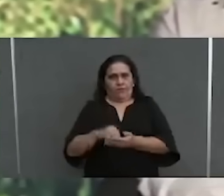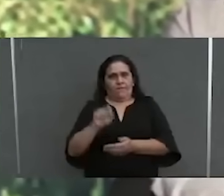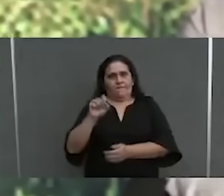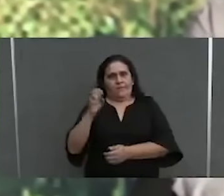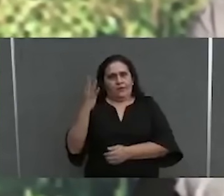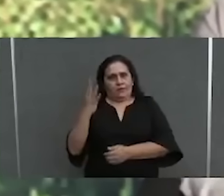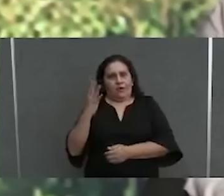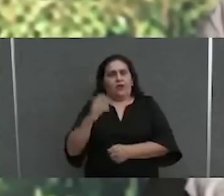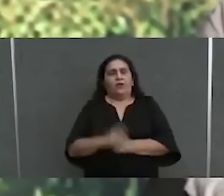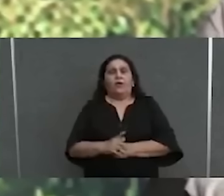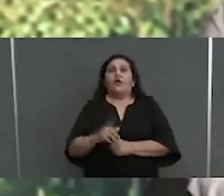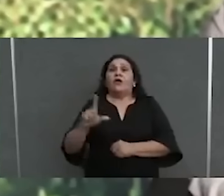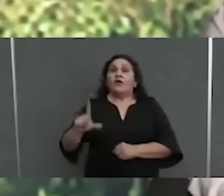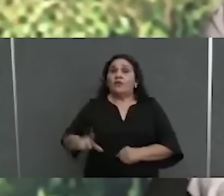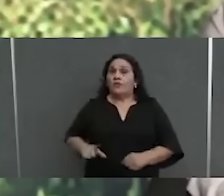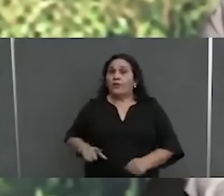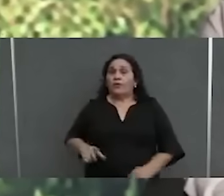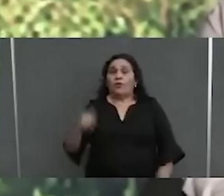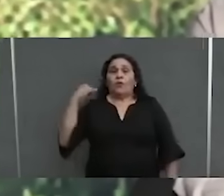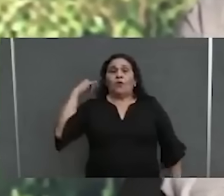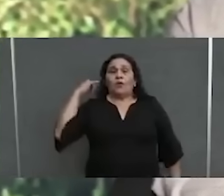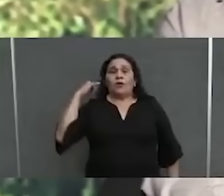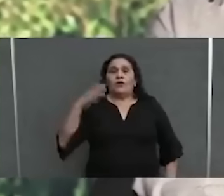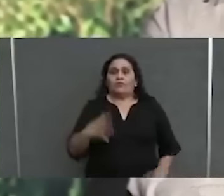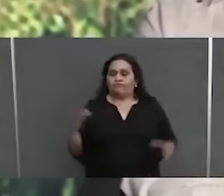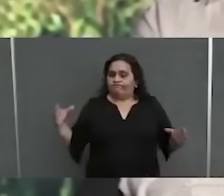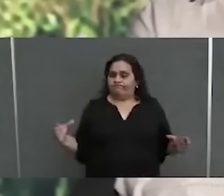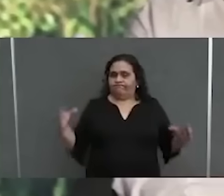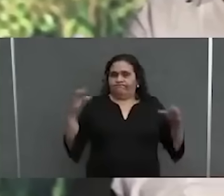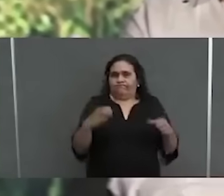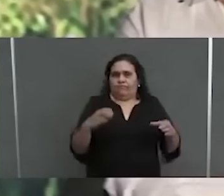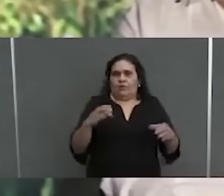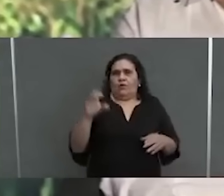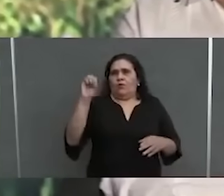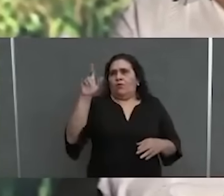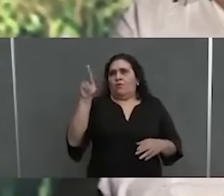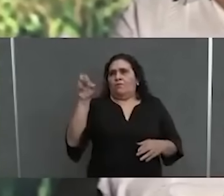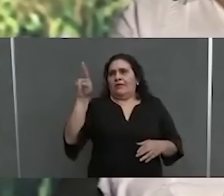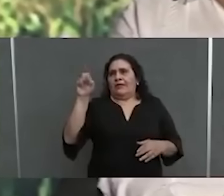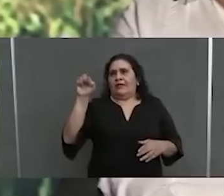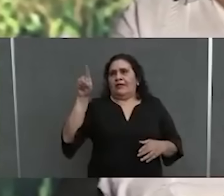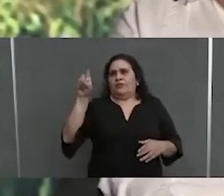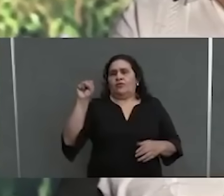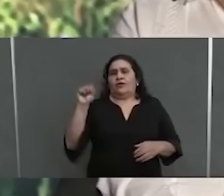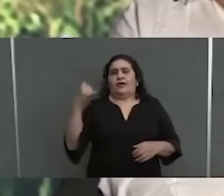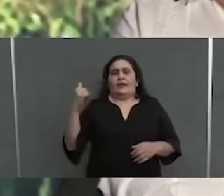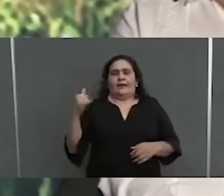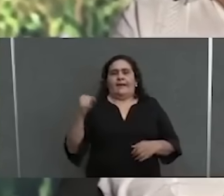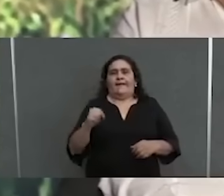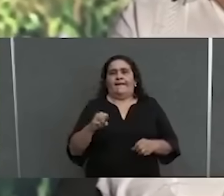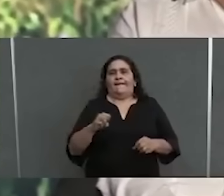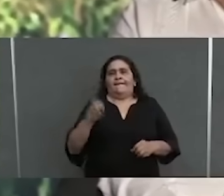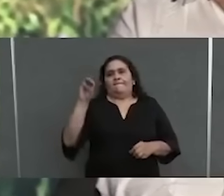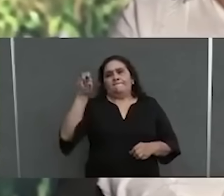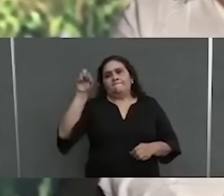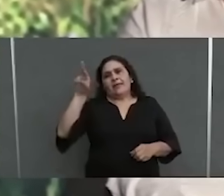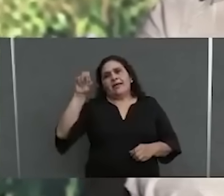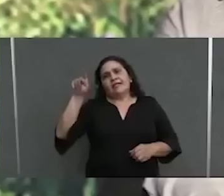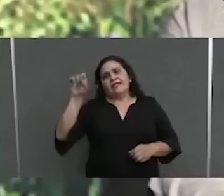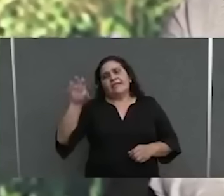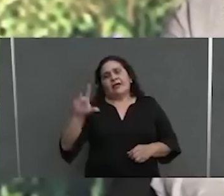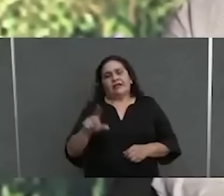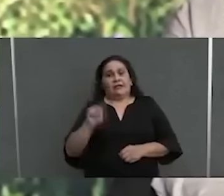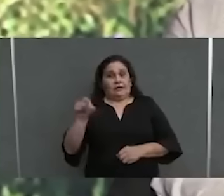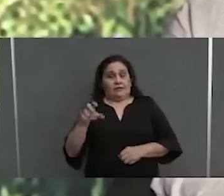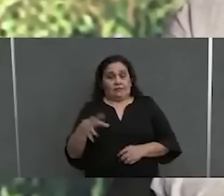requisitos, el gobierno de Yucatán conformó la Operadora Energética y Marítima de Yucatán, la OEMI, que sería la empresa